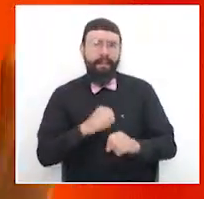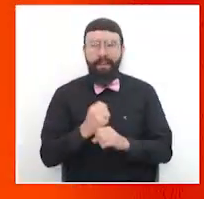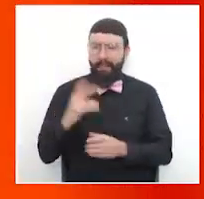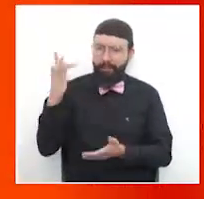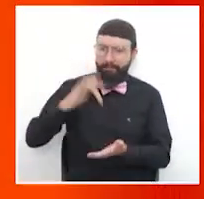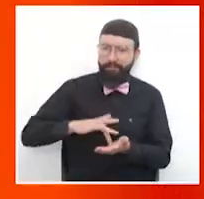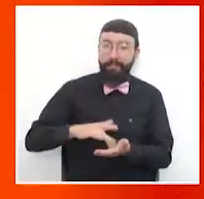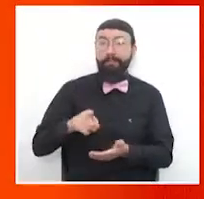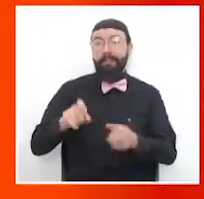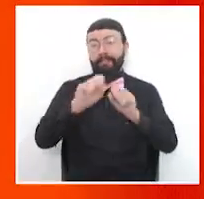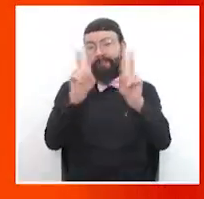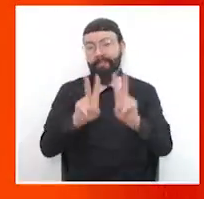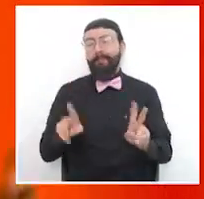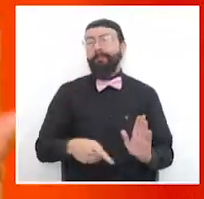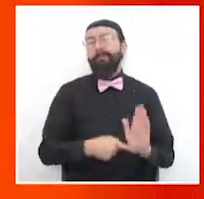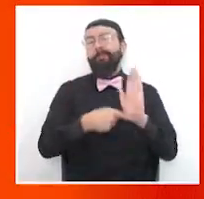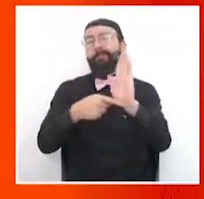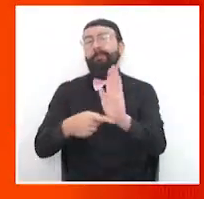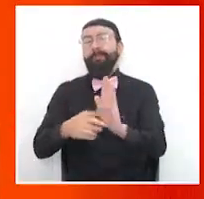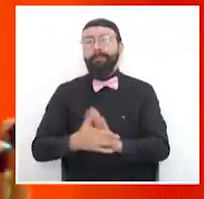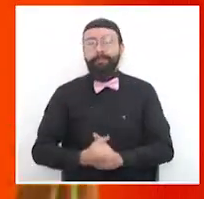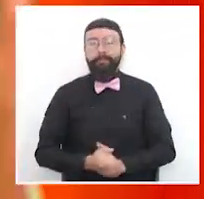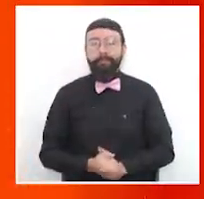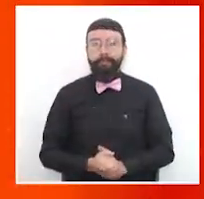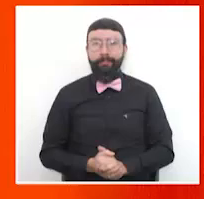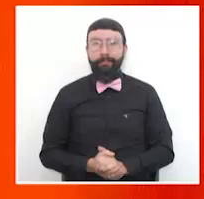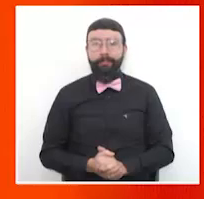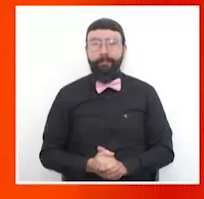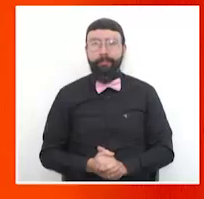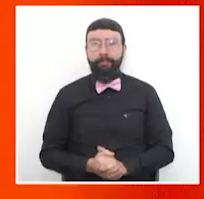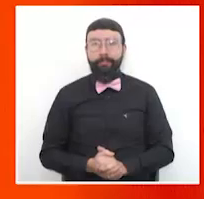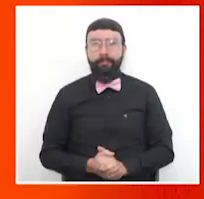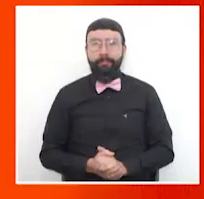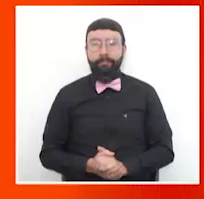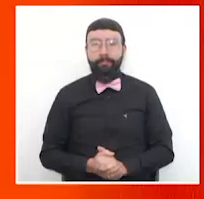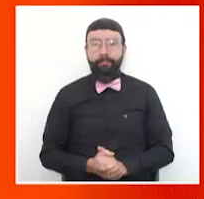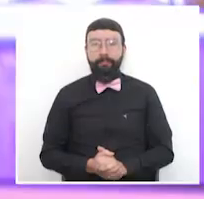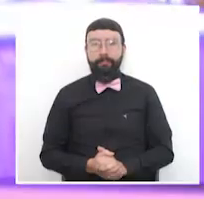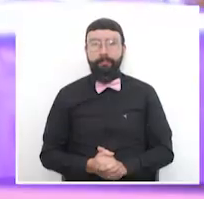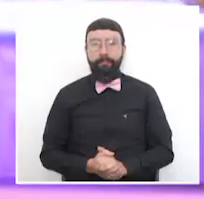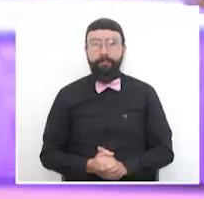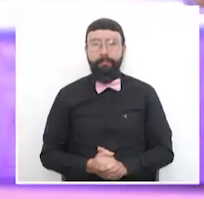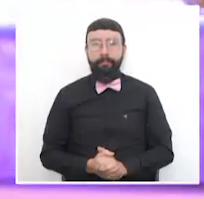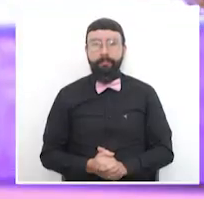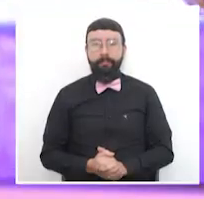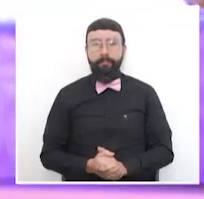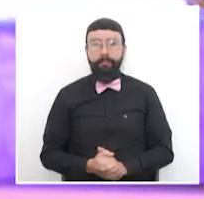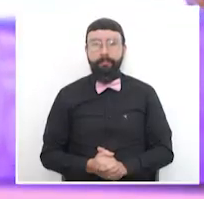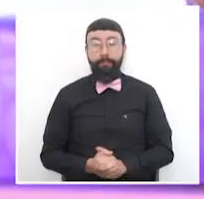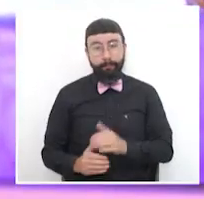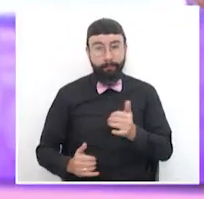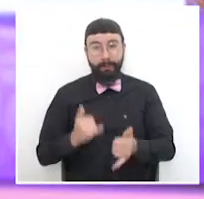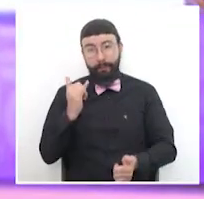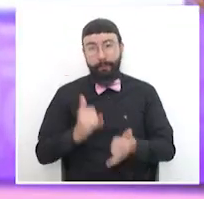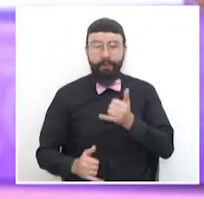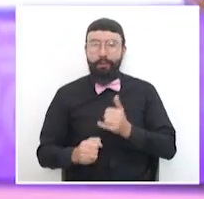virtual. Verán tu mirada tan llena de mí. Hemos llegado al